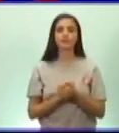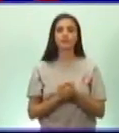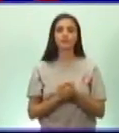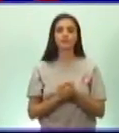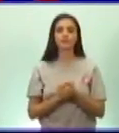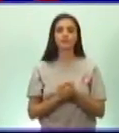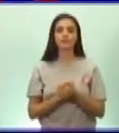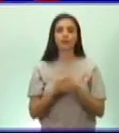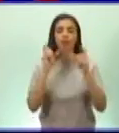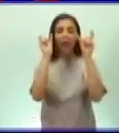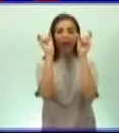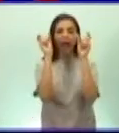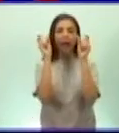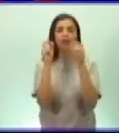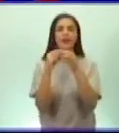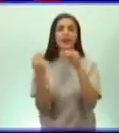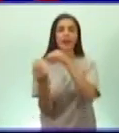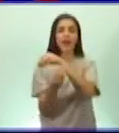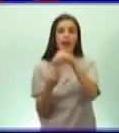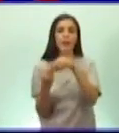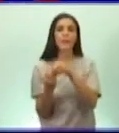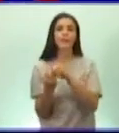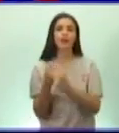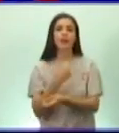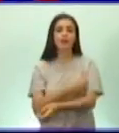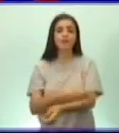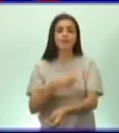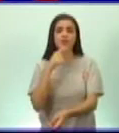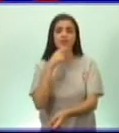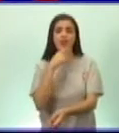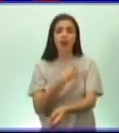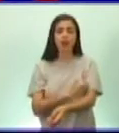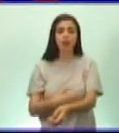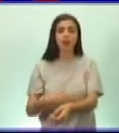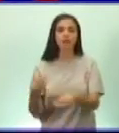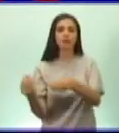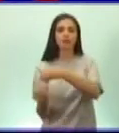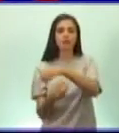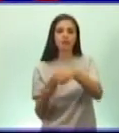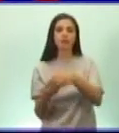la sangre y es donde se forma la orina, uno a cada lado.